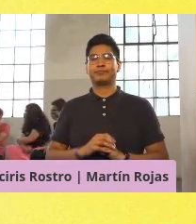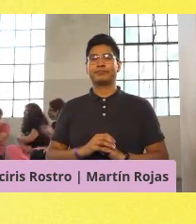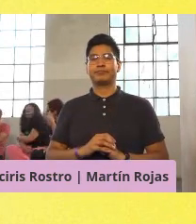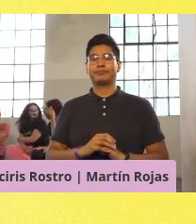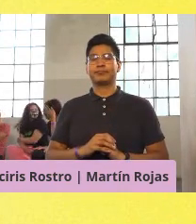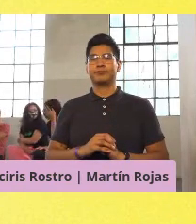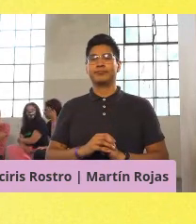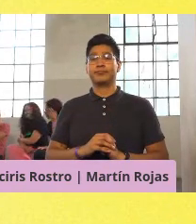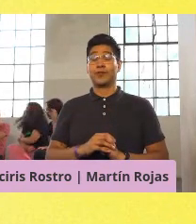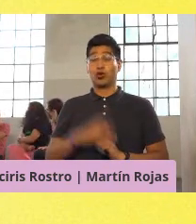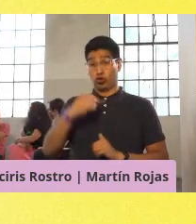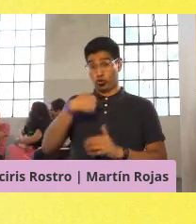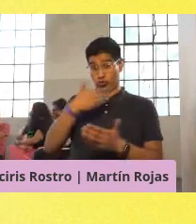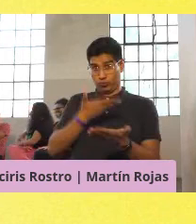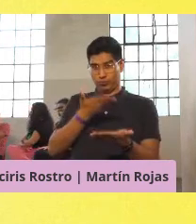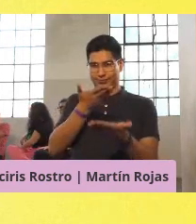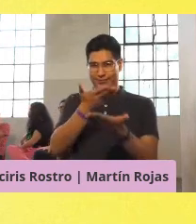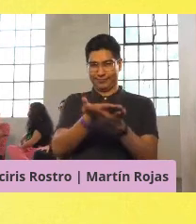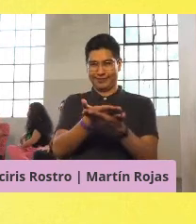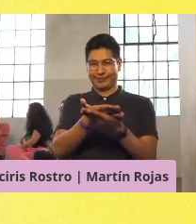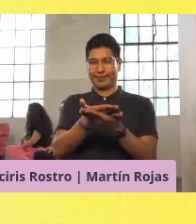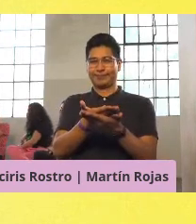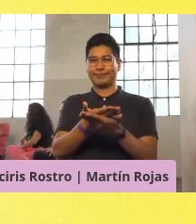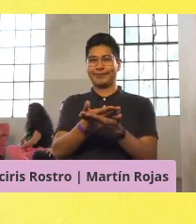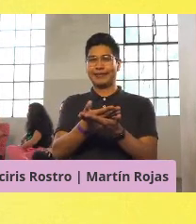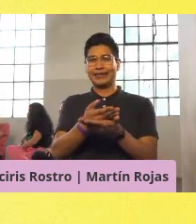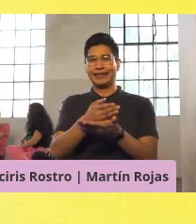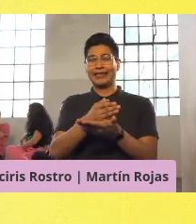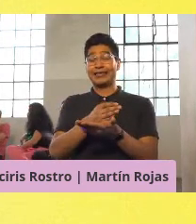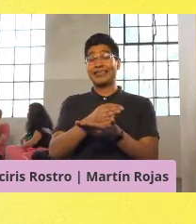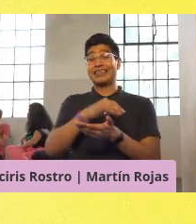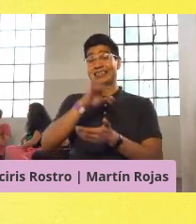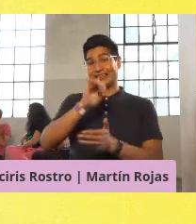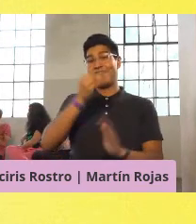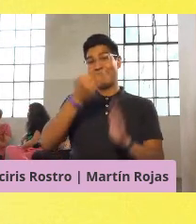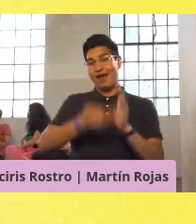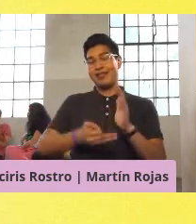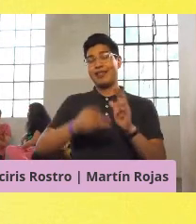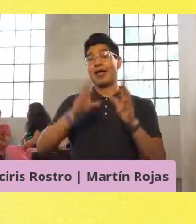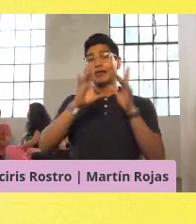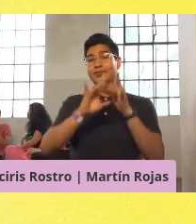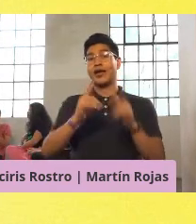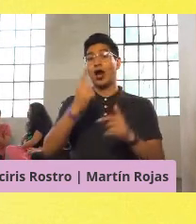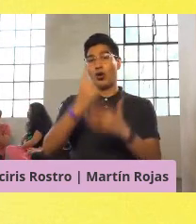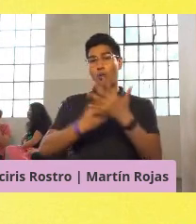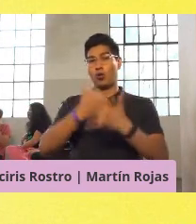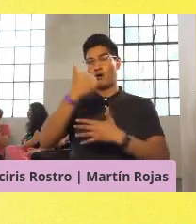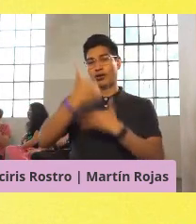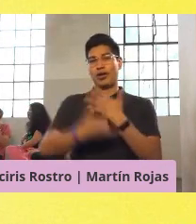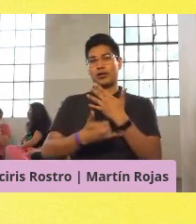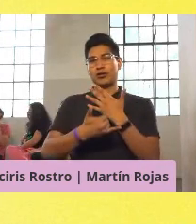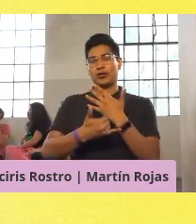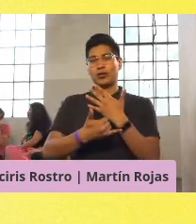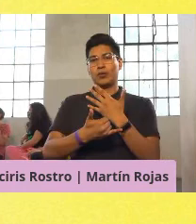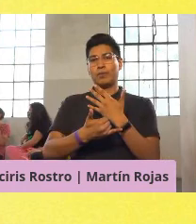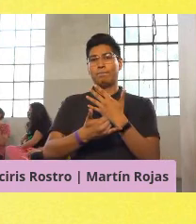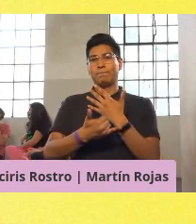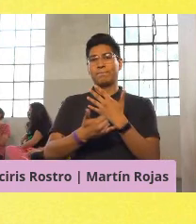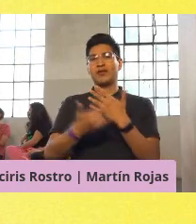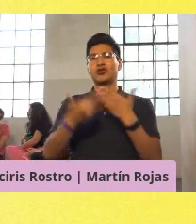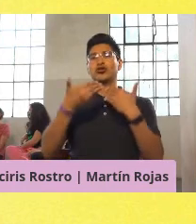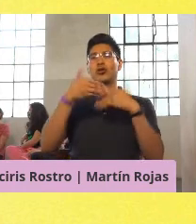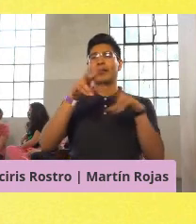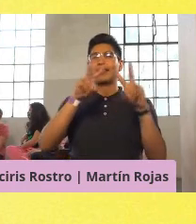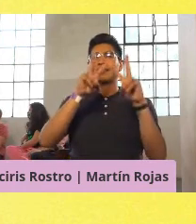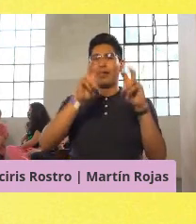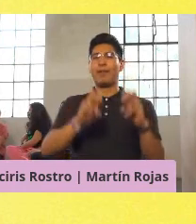Yo tengo una propuesta frontal, y que es un proyecto del que no hemos hablado tampoco, y que tiene un pie en diseño activista, pero otro en el